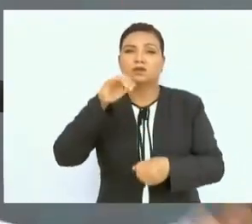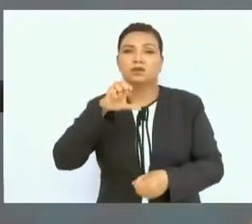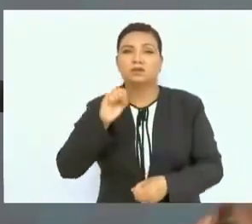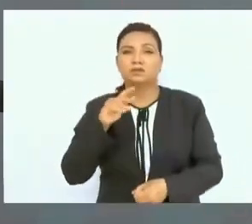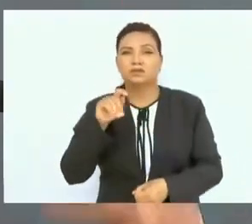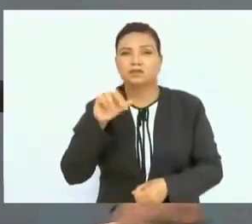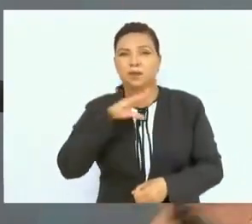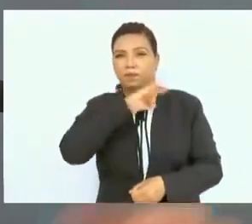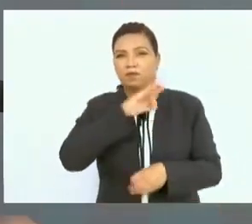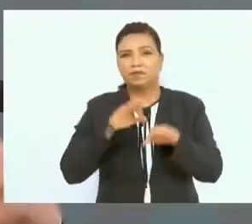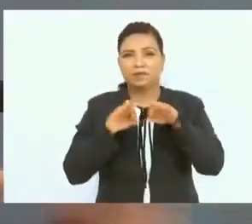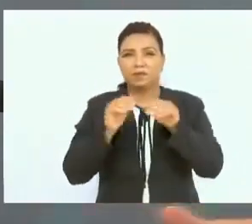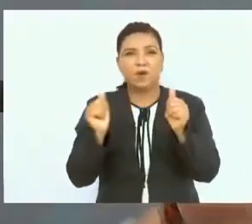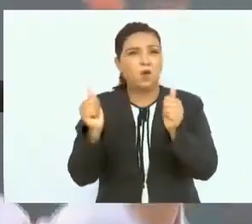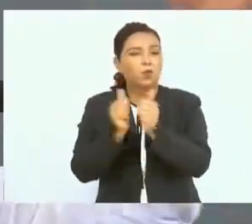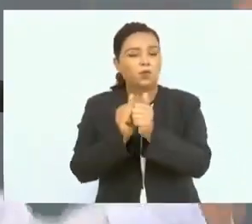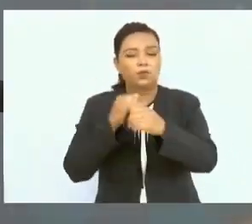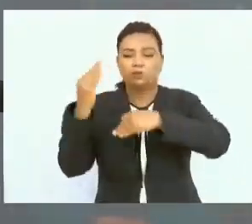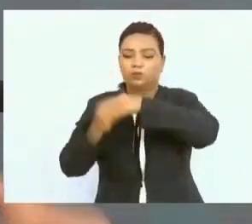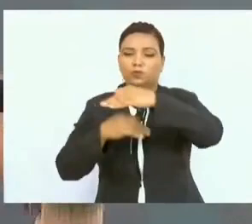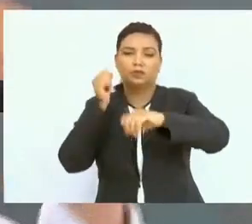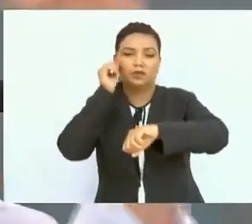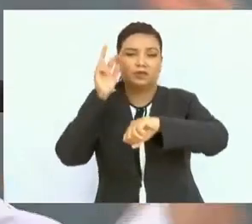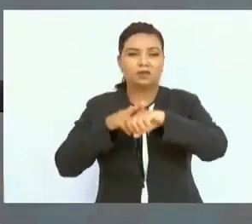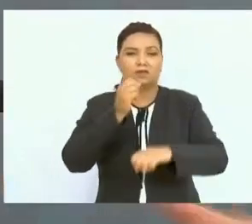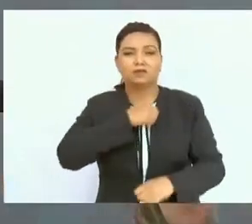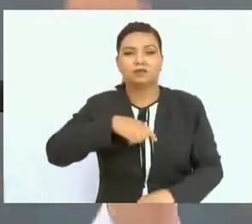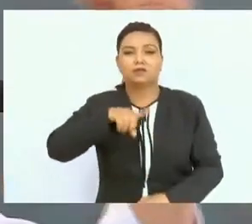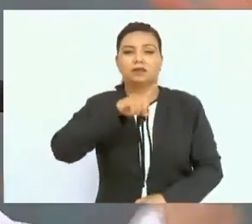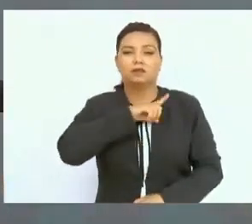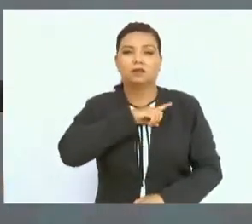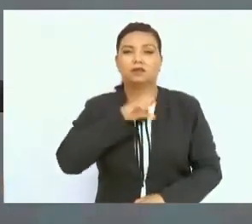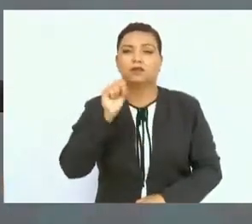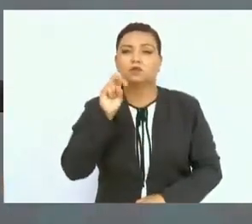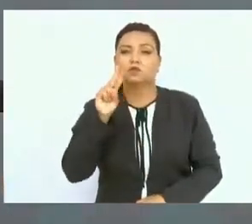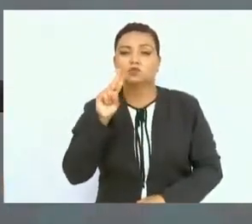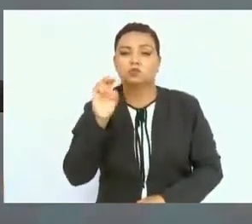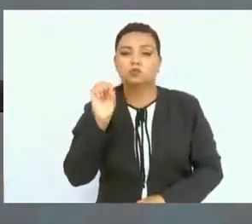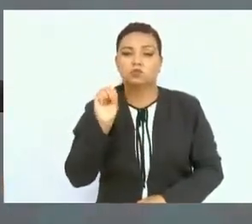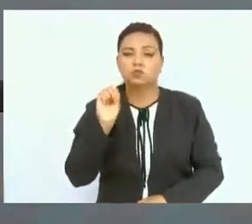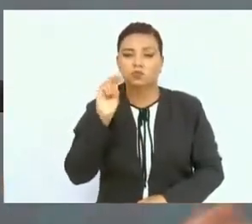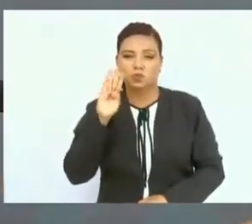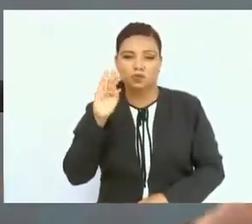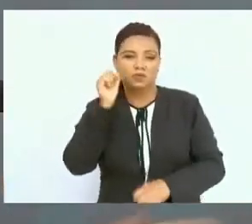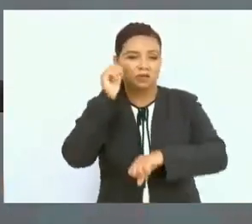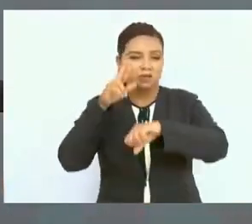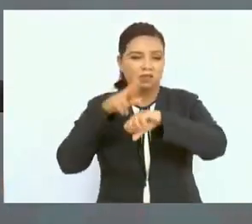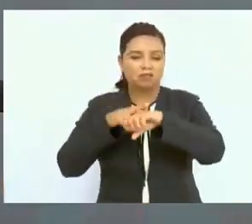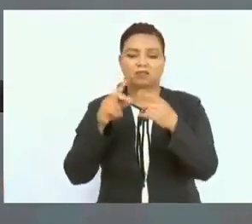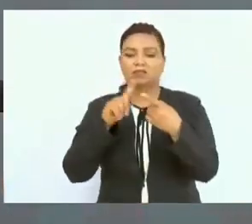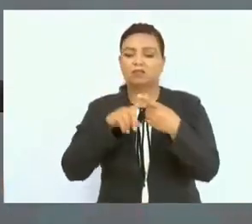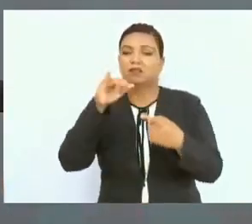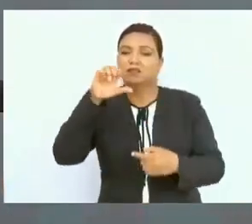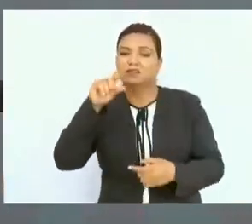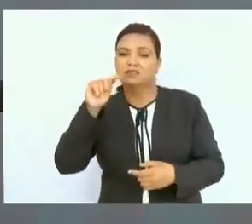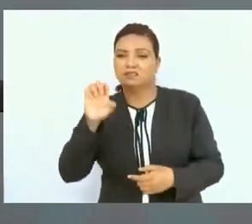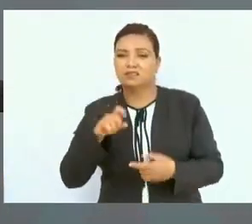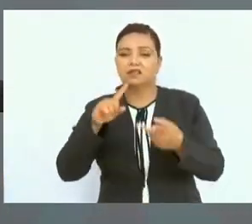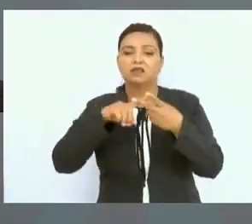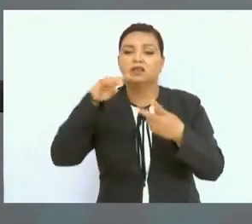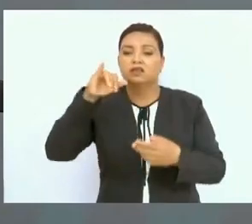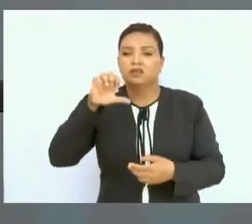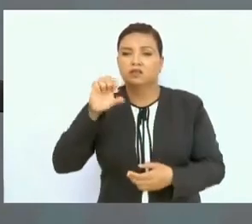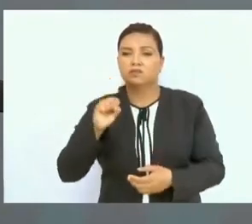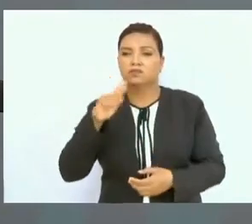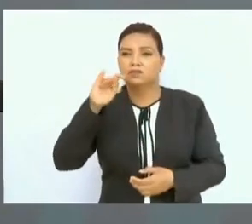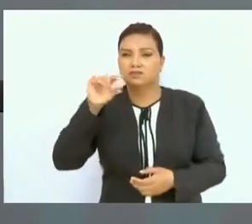para trabajar juntos, todos, el secretario de Salud, los subsecretarios, el ISSSTE, el IMSS Bienestar, e imaginar